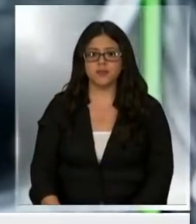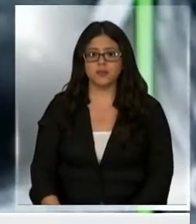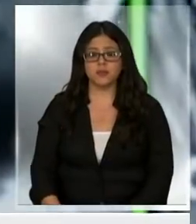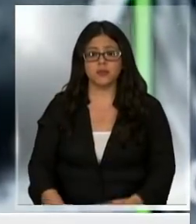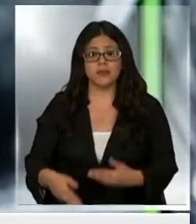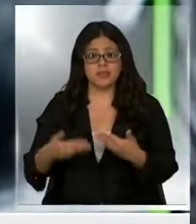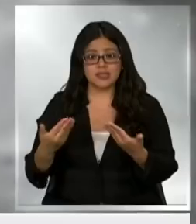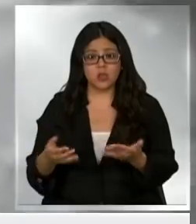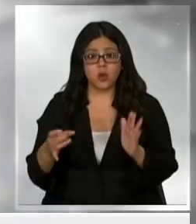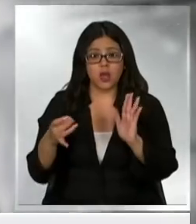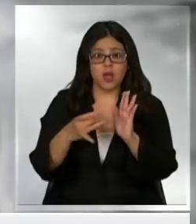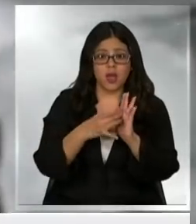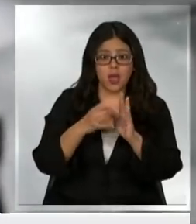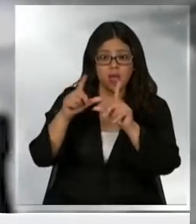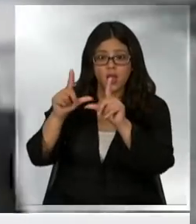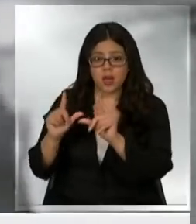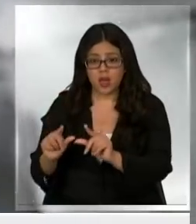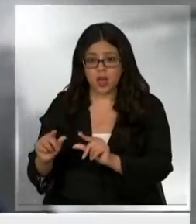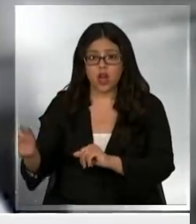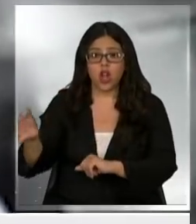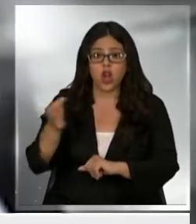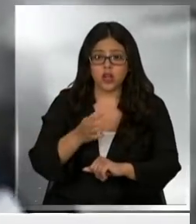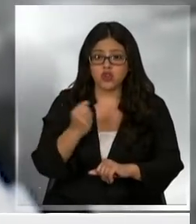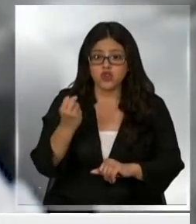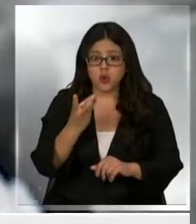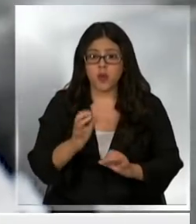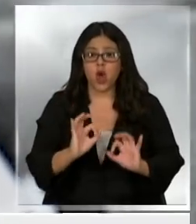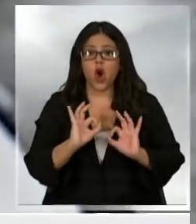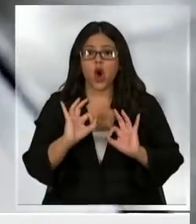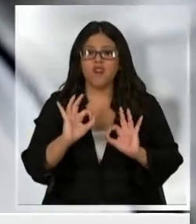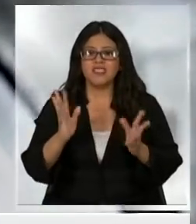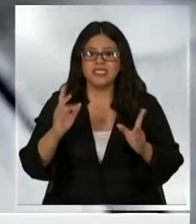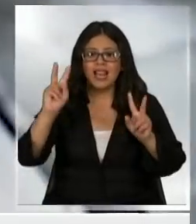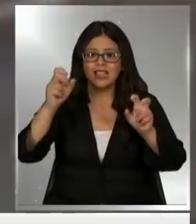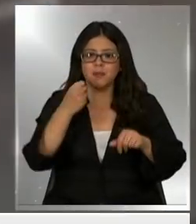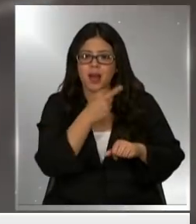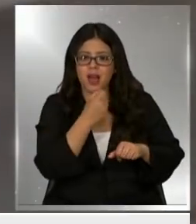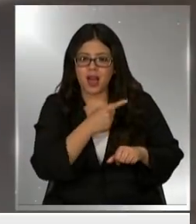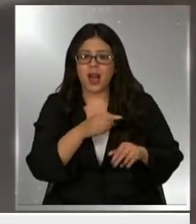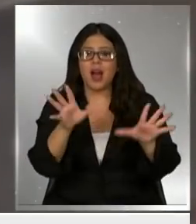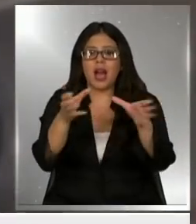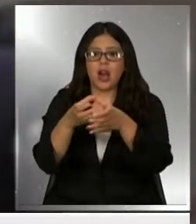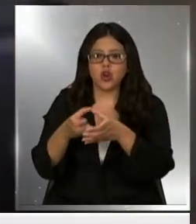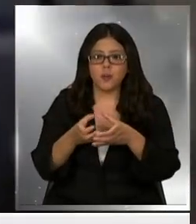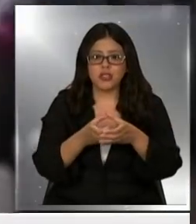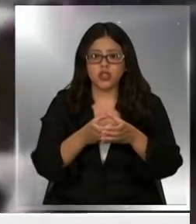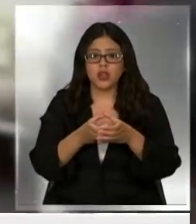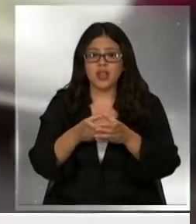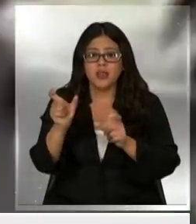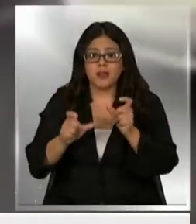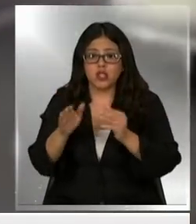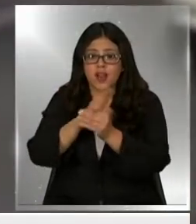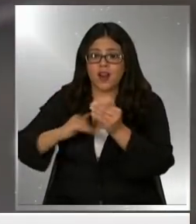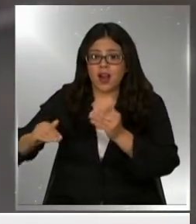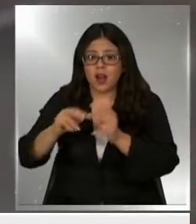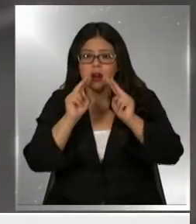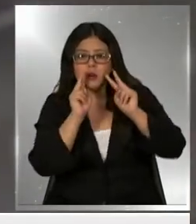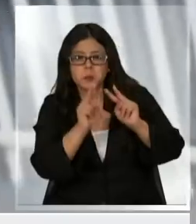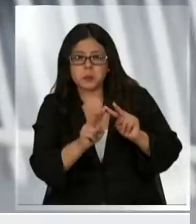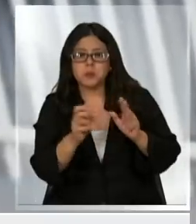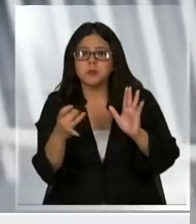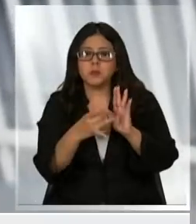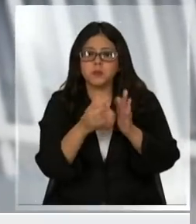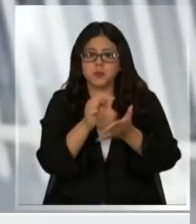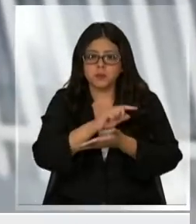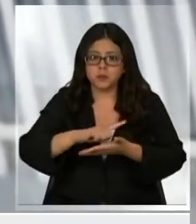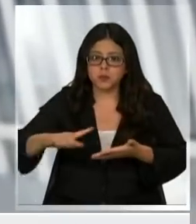Aunque los delitos bajaron según las cifras oficiales basadas en denuncias, las agrupaciones vecinales perciben que la delincuencia aumentó